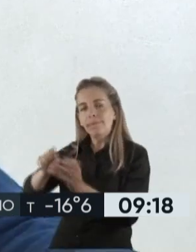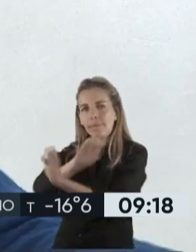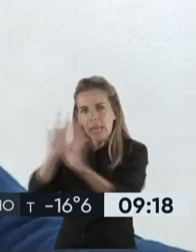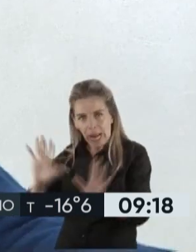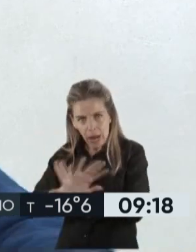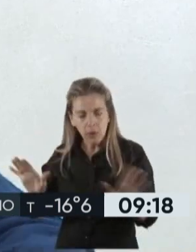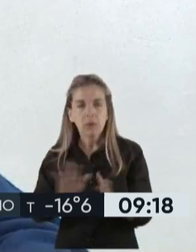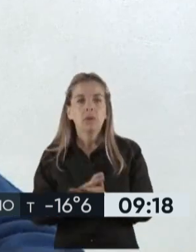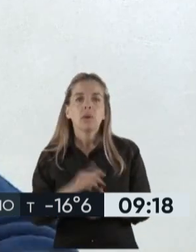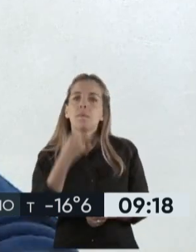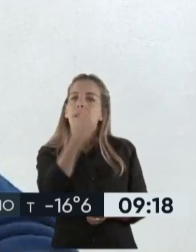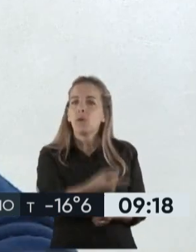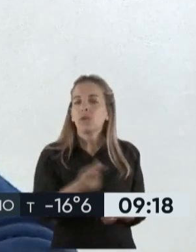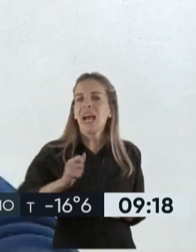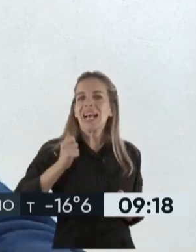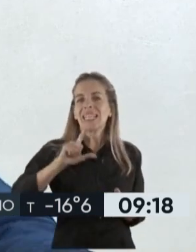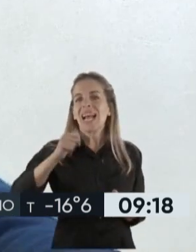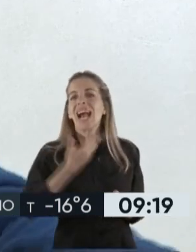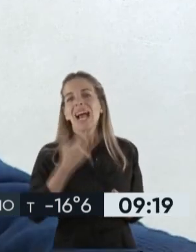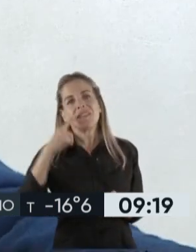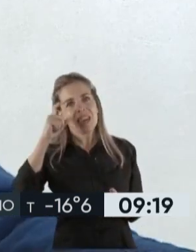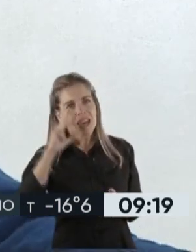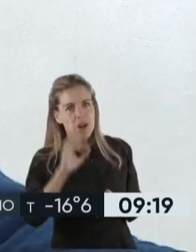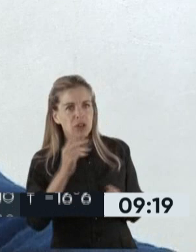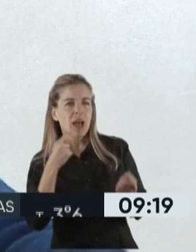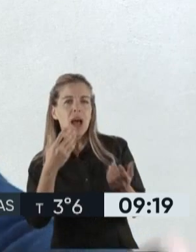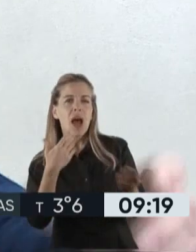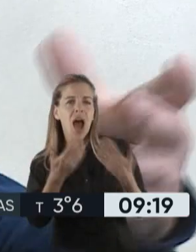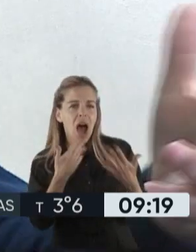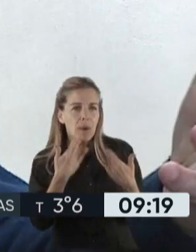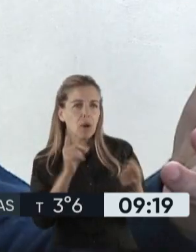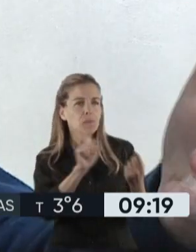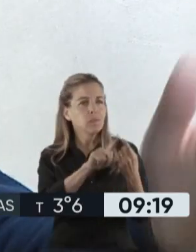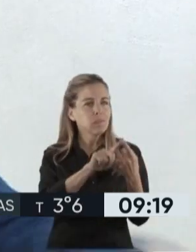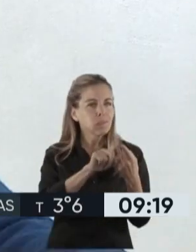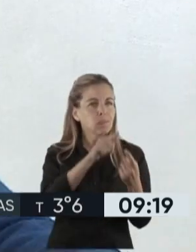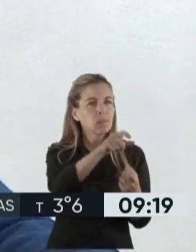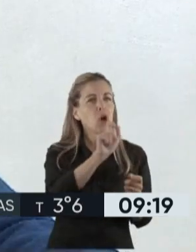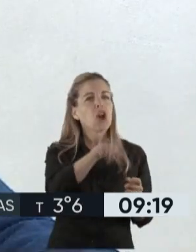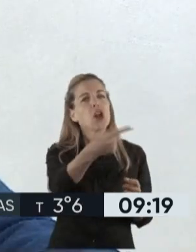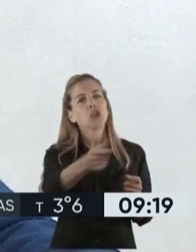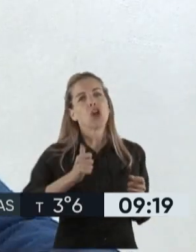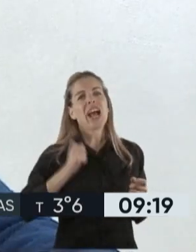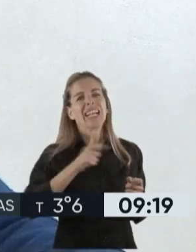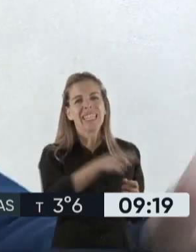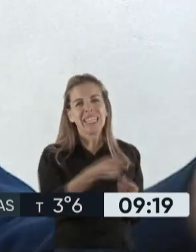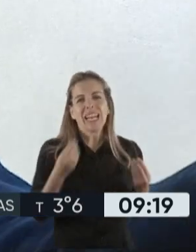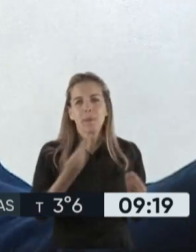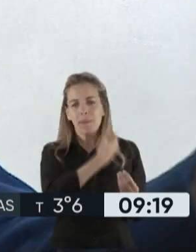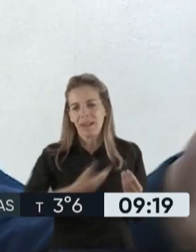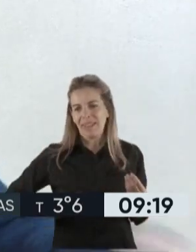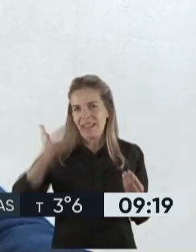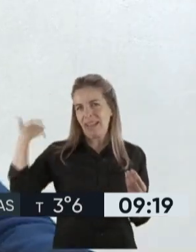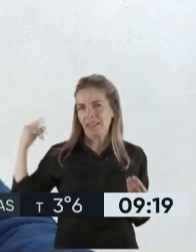es si el canciller Cafiero habló con su par ruso Lavrov, en particular la frase que hizo el presidente hace un par de meses